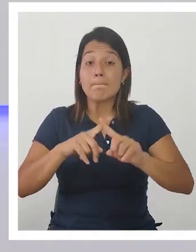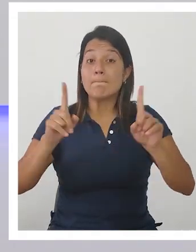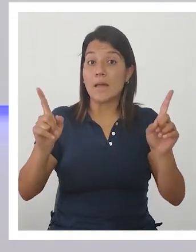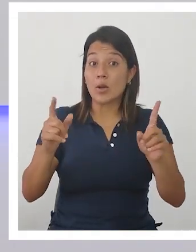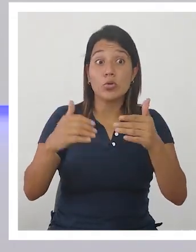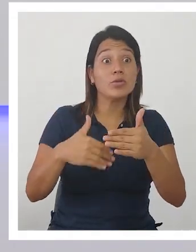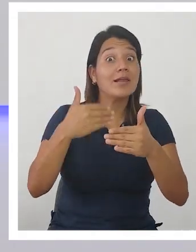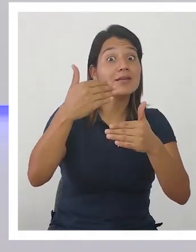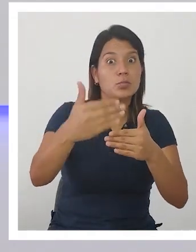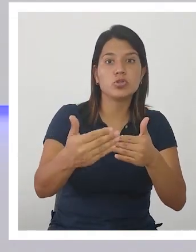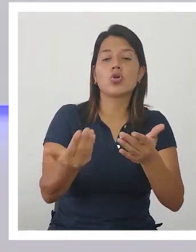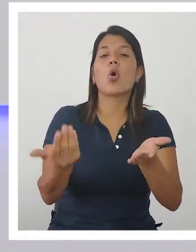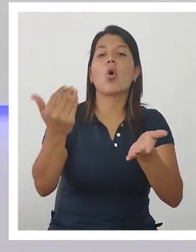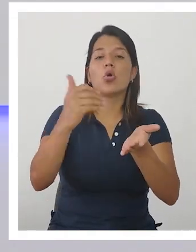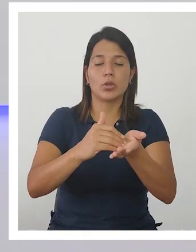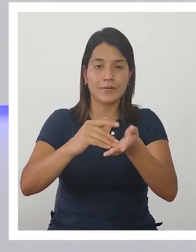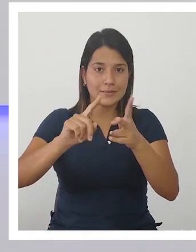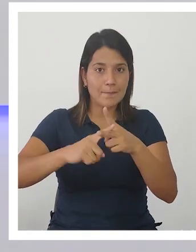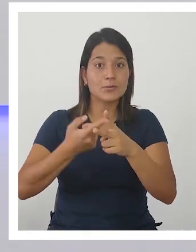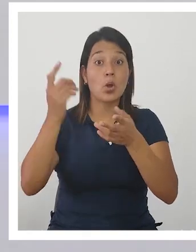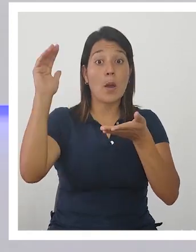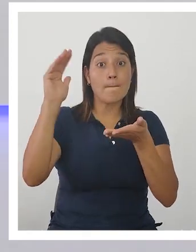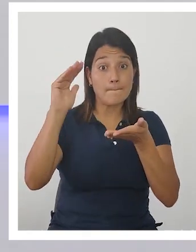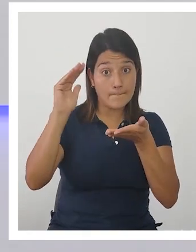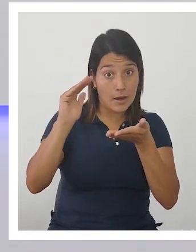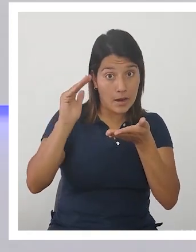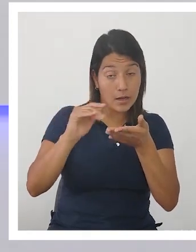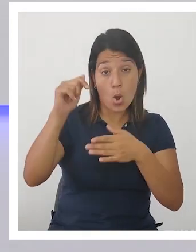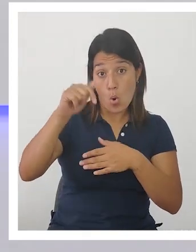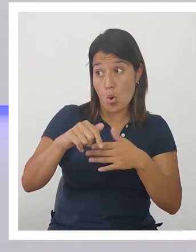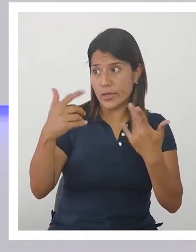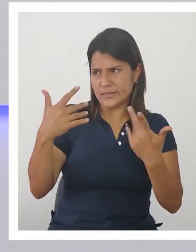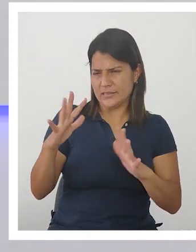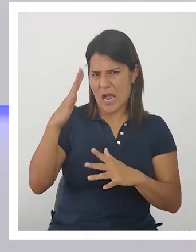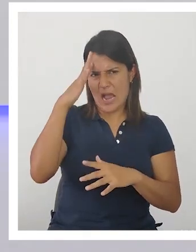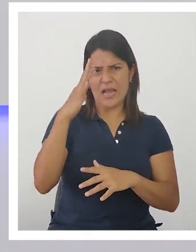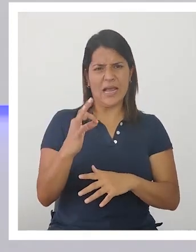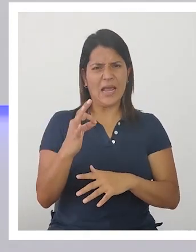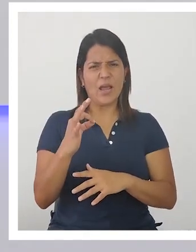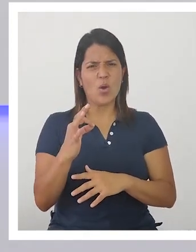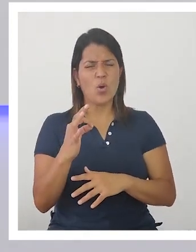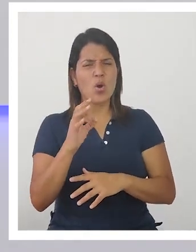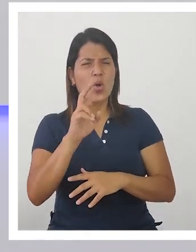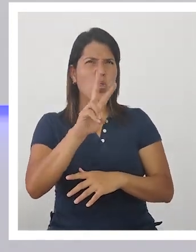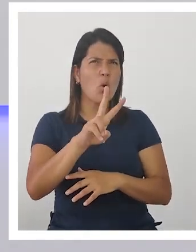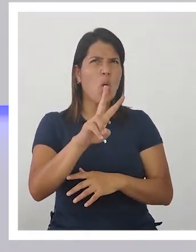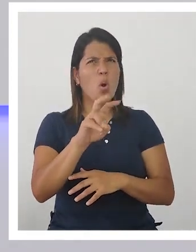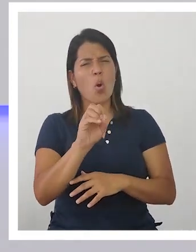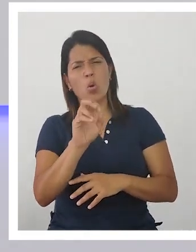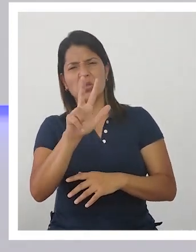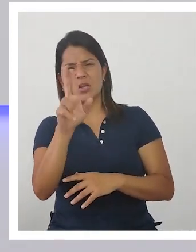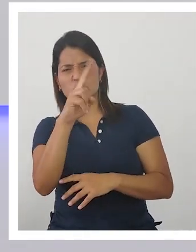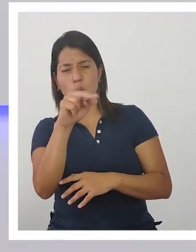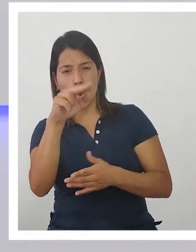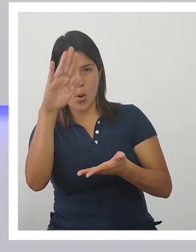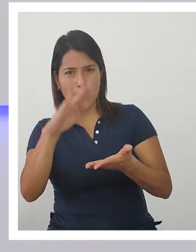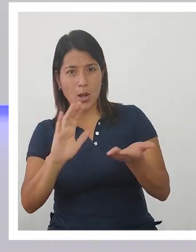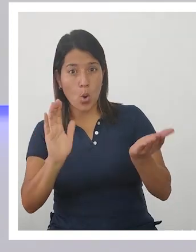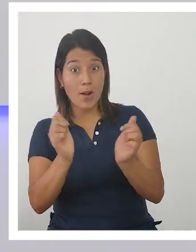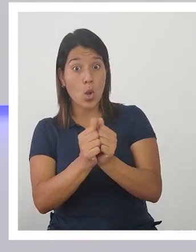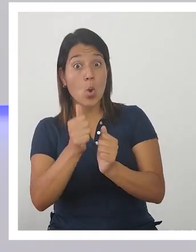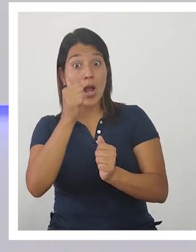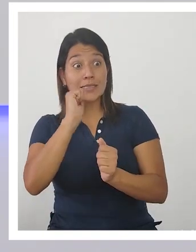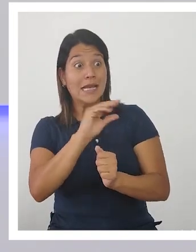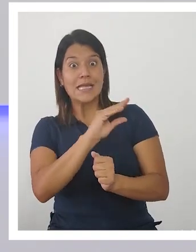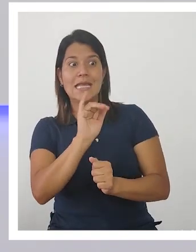empezó a bajar. Hoy ya bajó, creo que amaneció 2 o 3 colones menos que ayer, y eso va a seguir. Esa es la tendencia. ¿Por